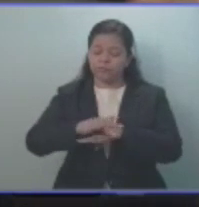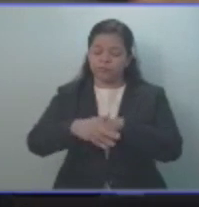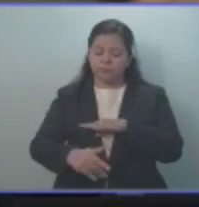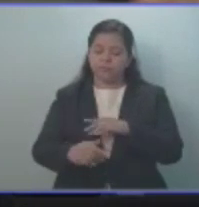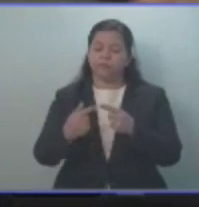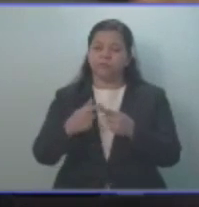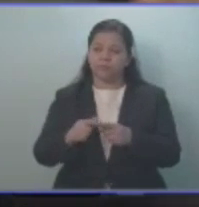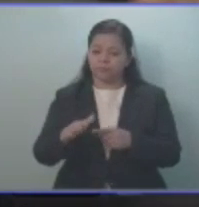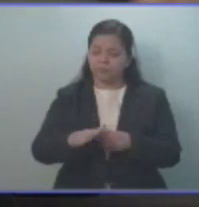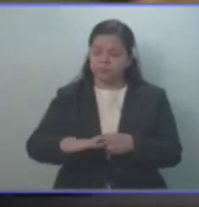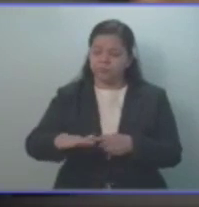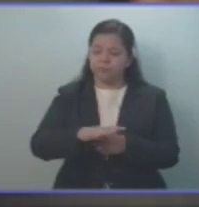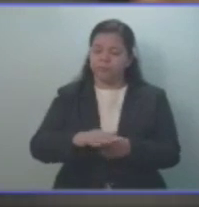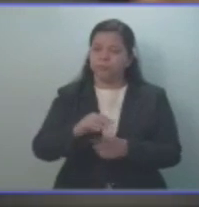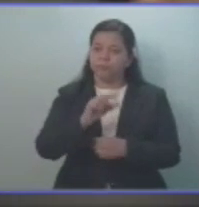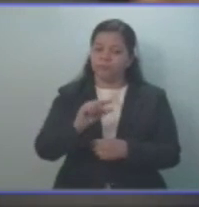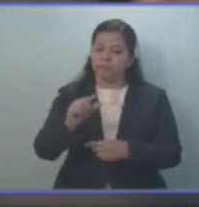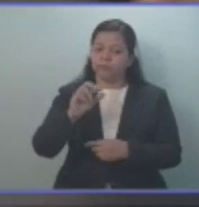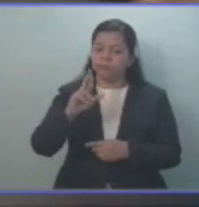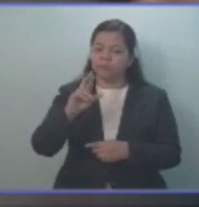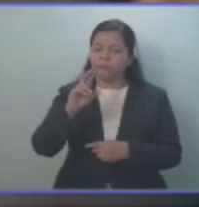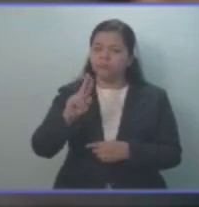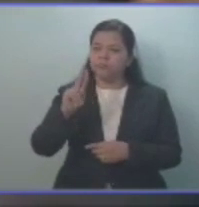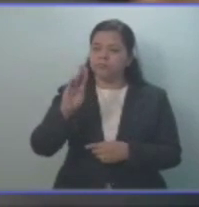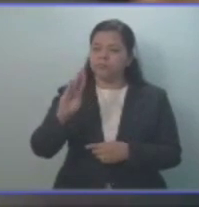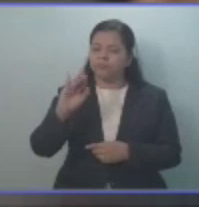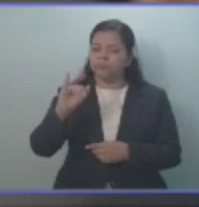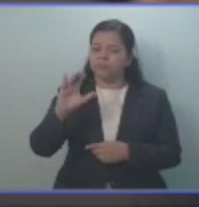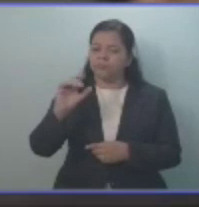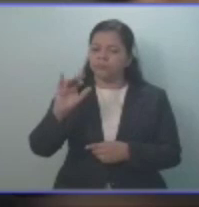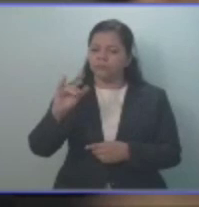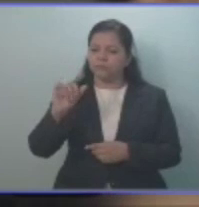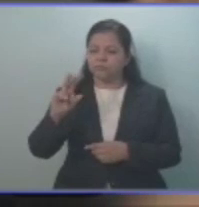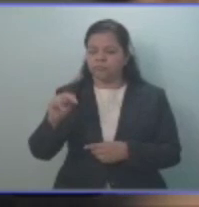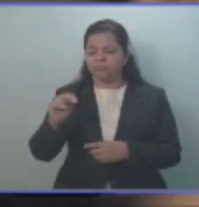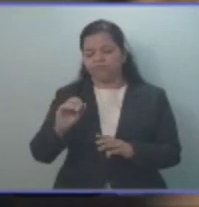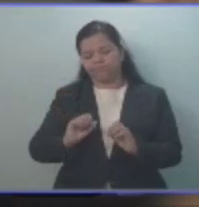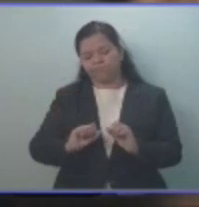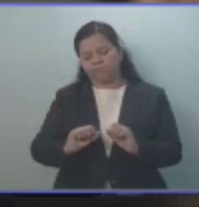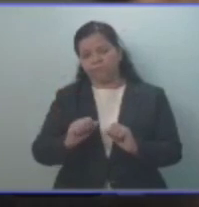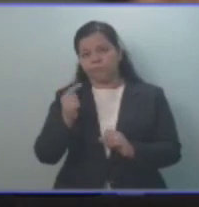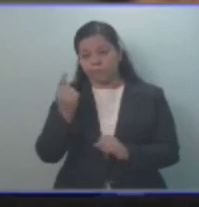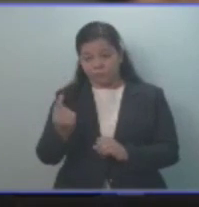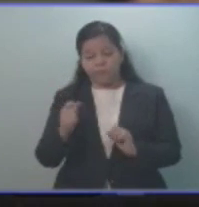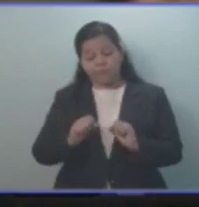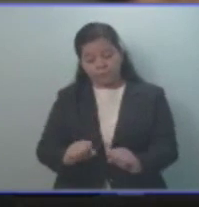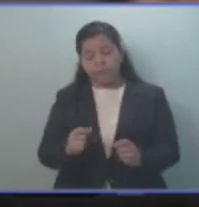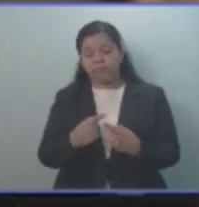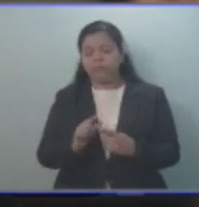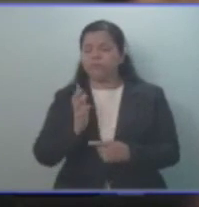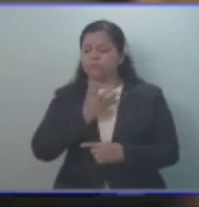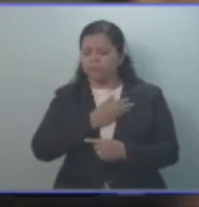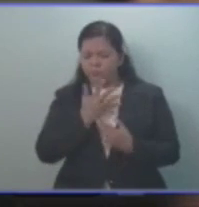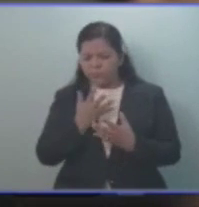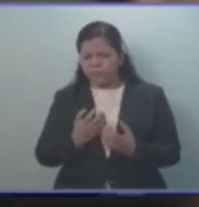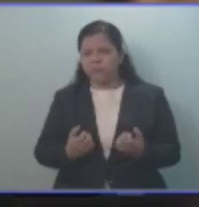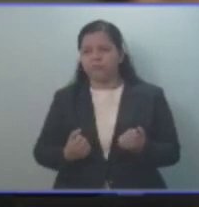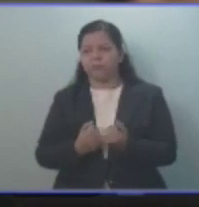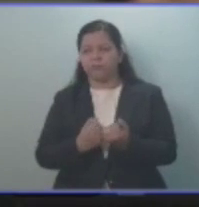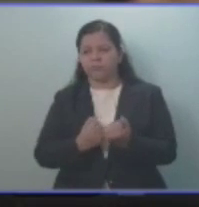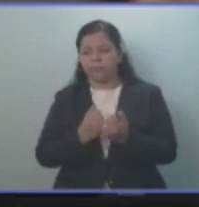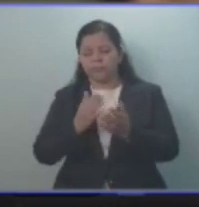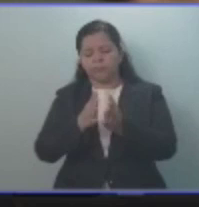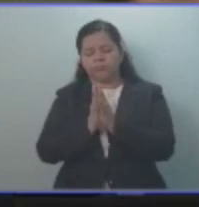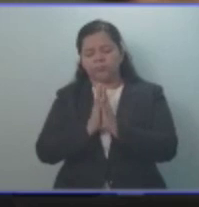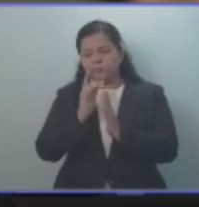de reubicación, que por circunstancias de la vida falleció, y que quisiéramos también pedir